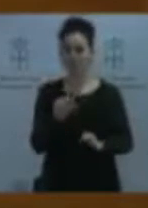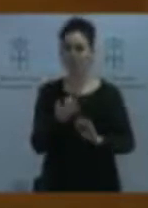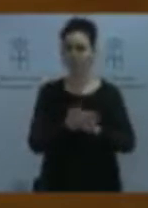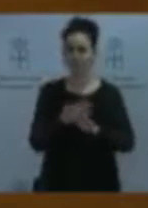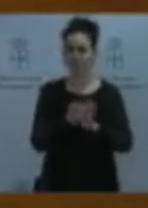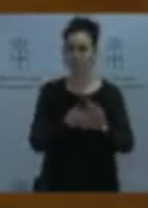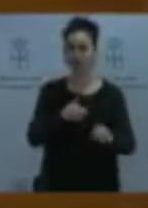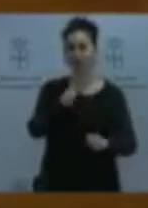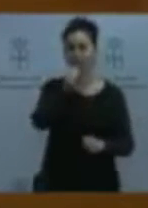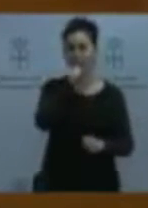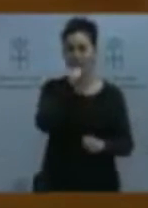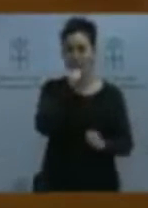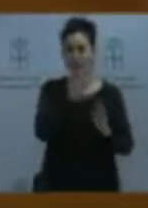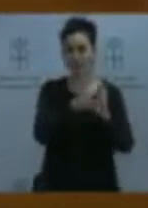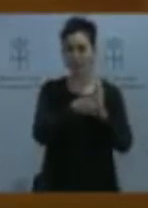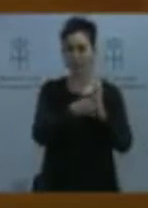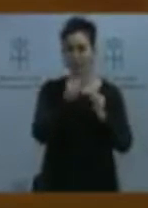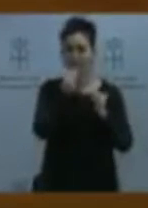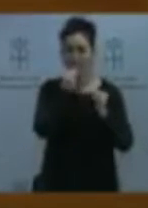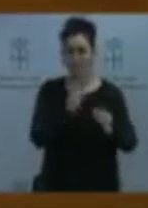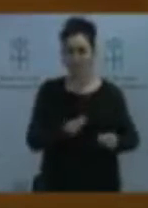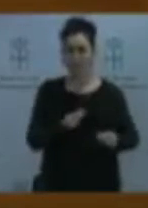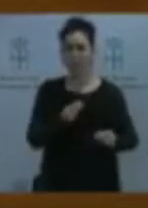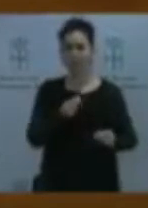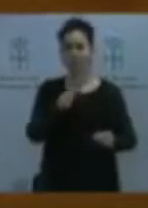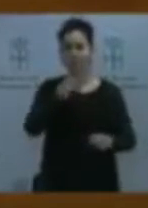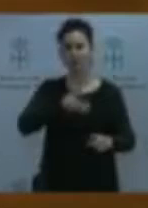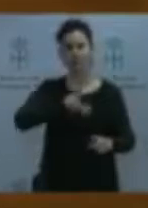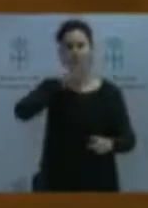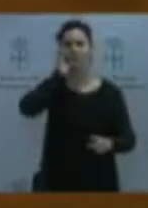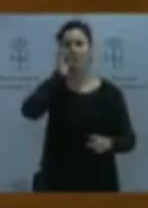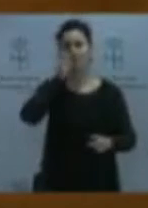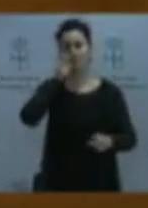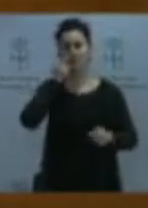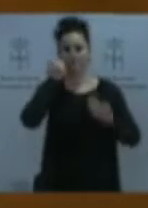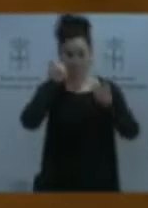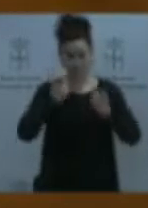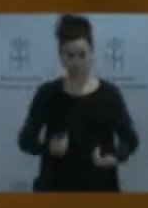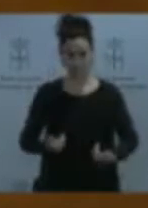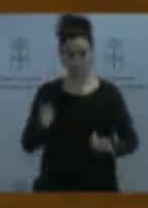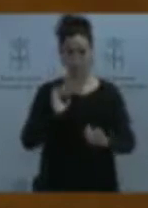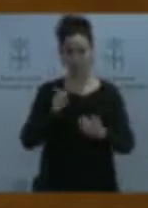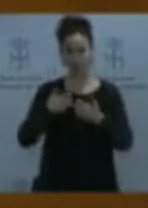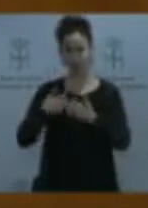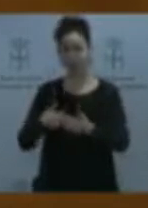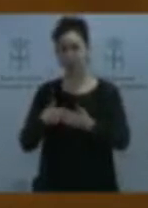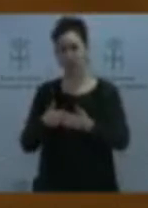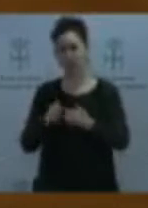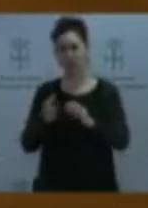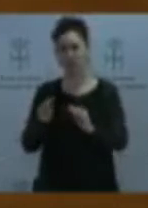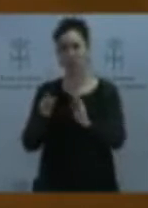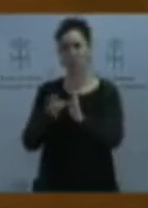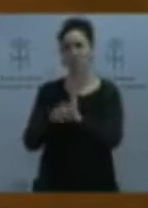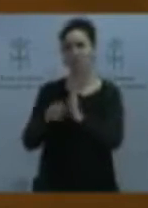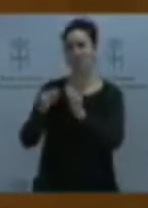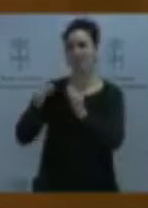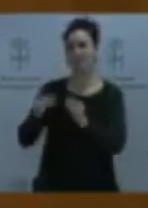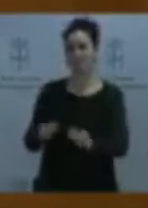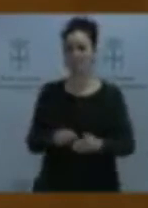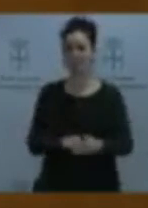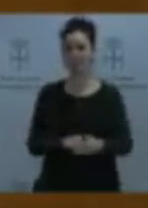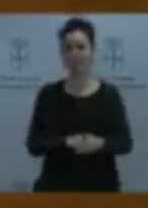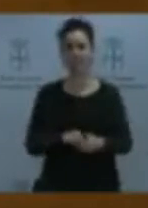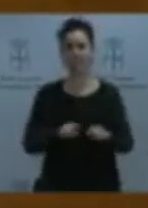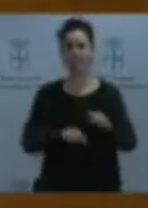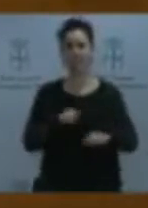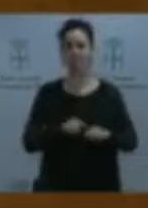consumo humano o, en su defecto, a industria que necesite de esta calidad de aguas, y aguas de peor calidad sean precisamente